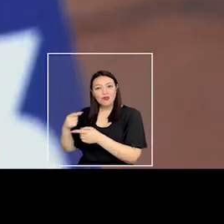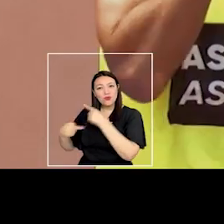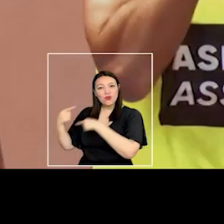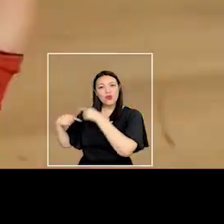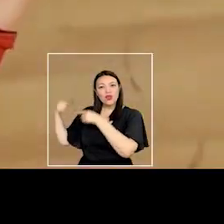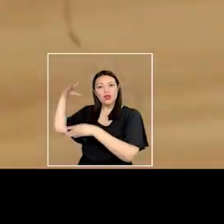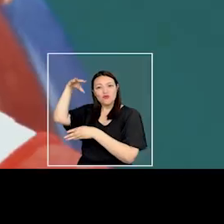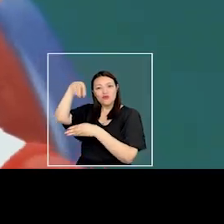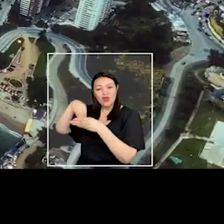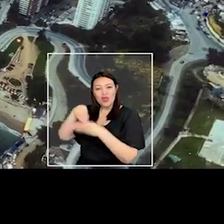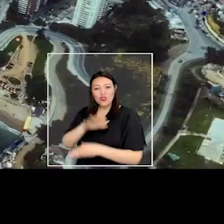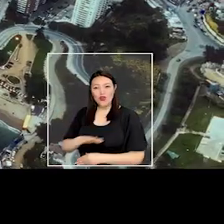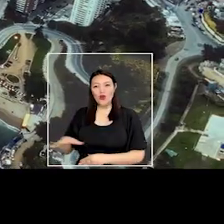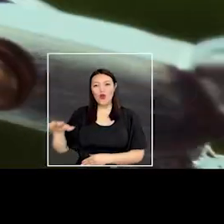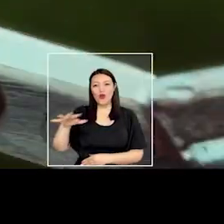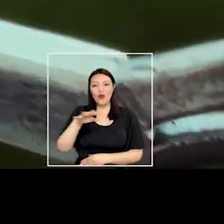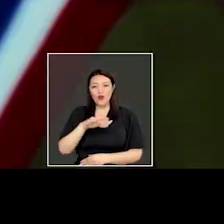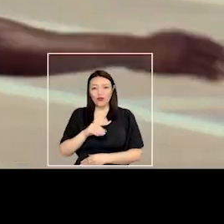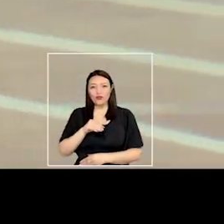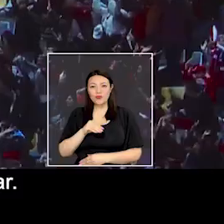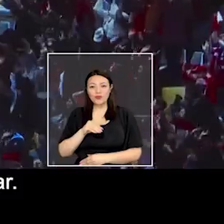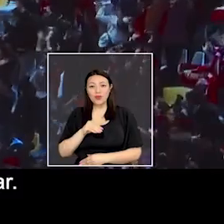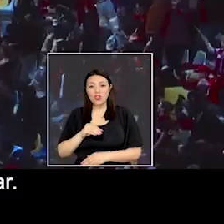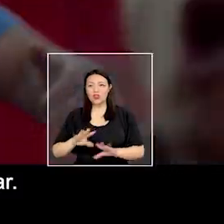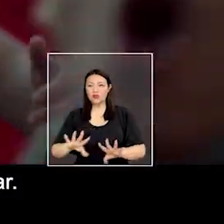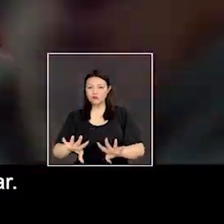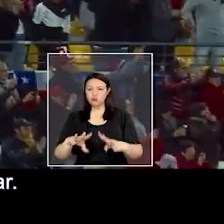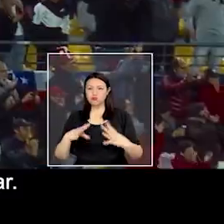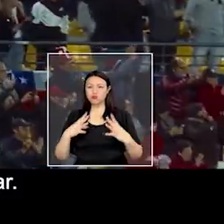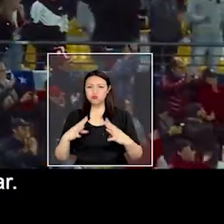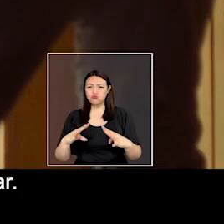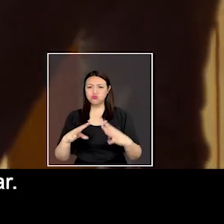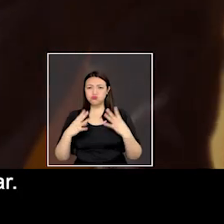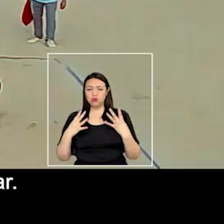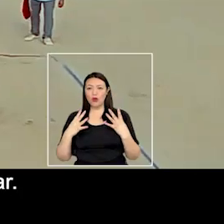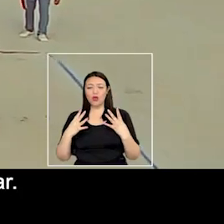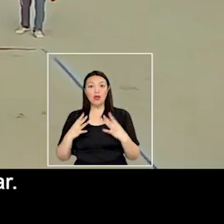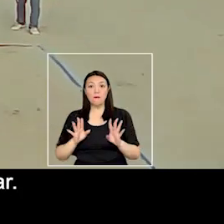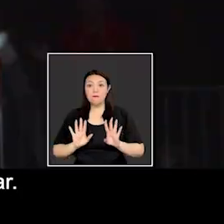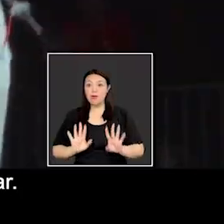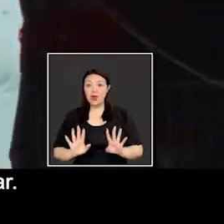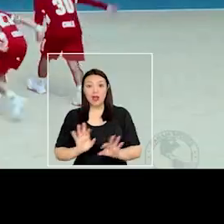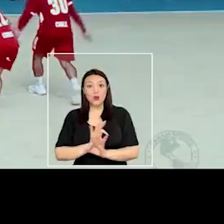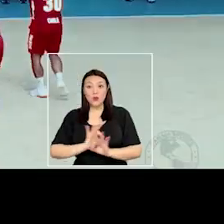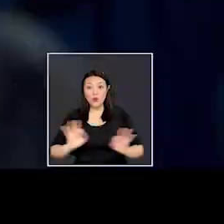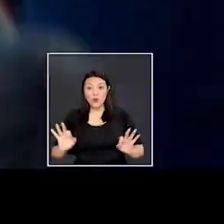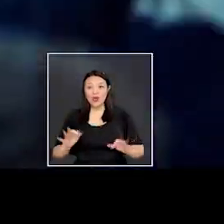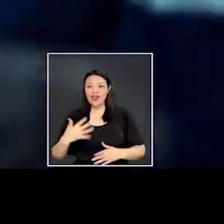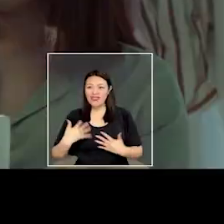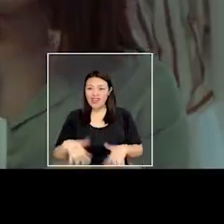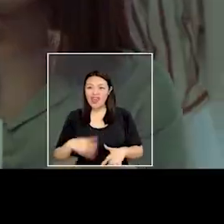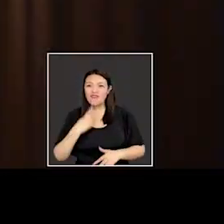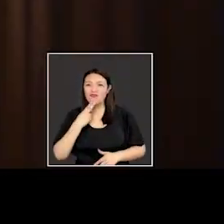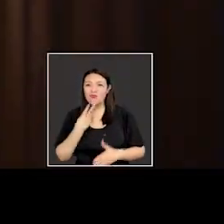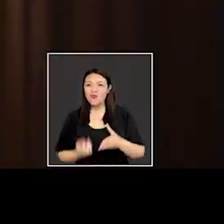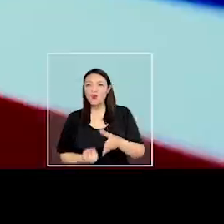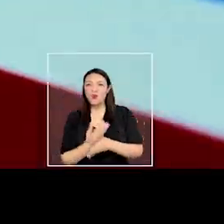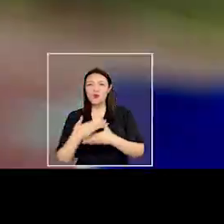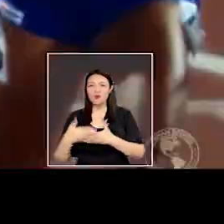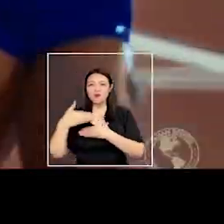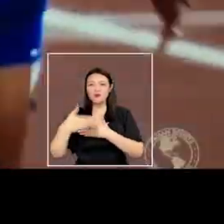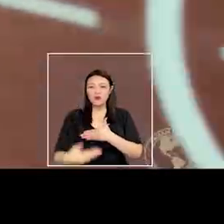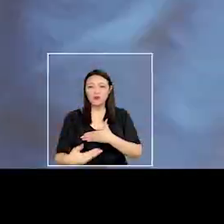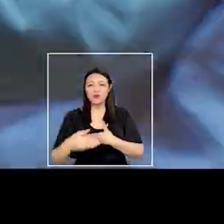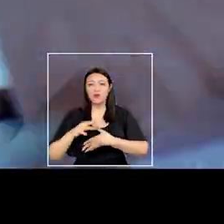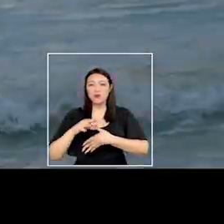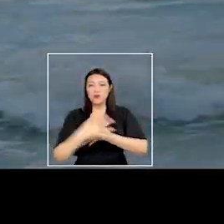páginas doradas con la historia de la que todos somos parte, donde retumban las tribunas de desaliento que nunca va a parar y donde ya vivimos un nuevo hito,